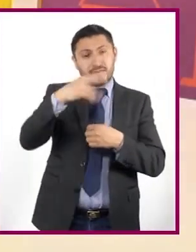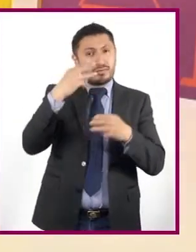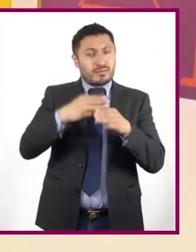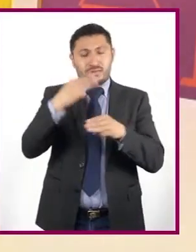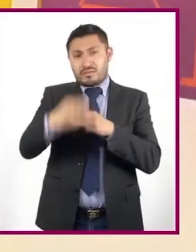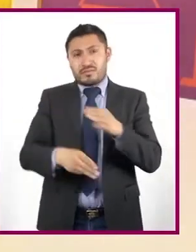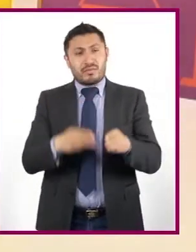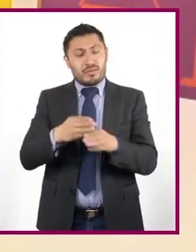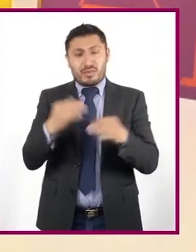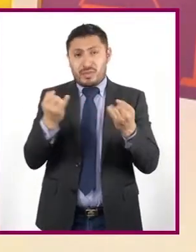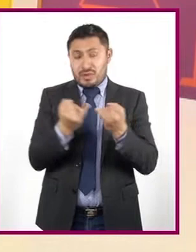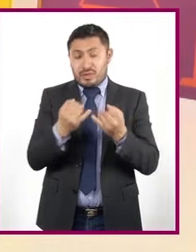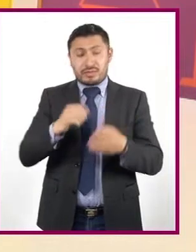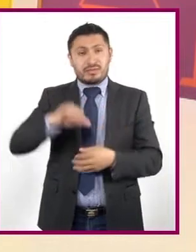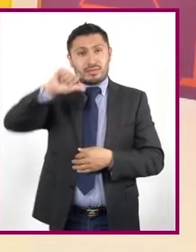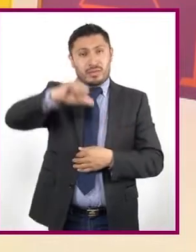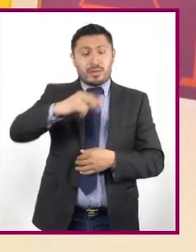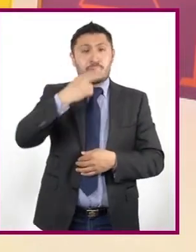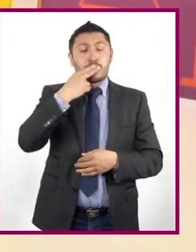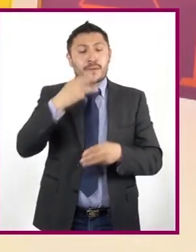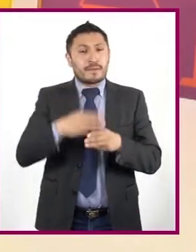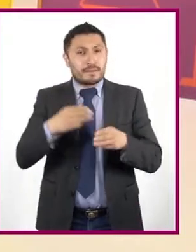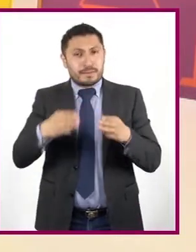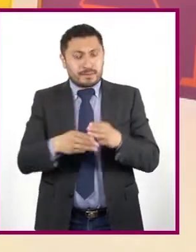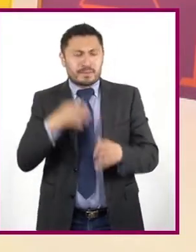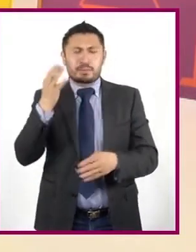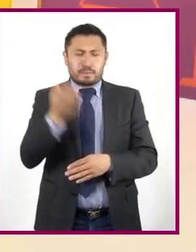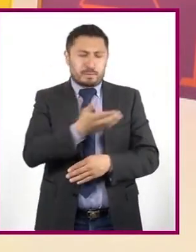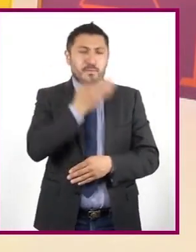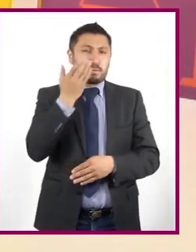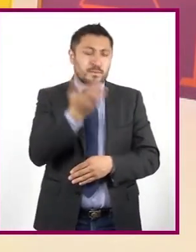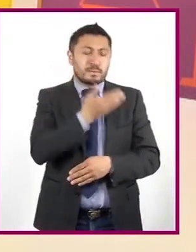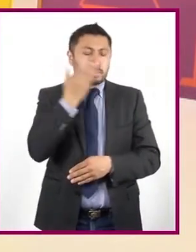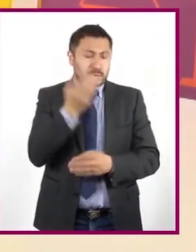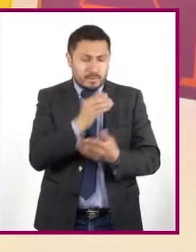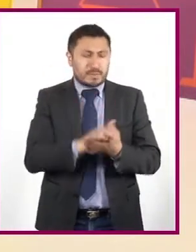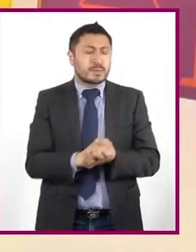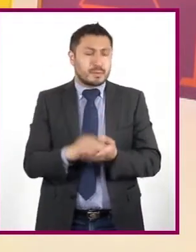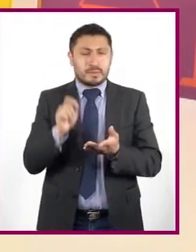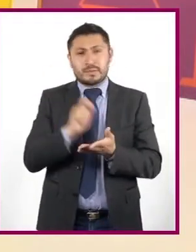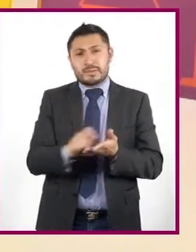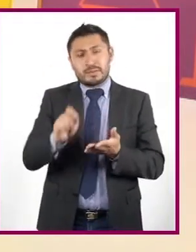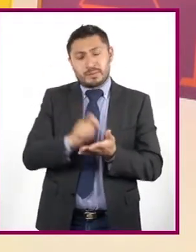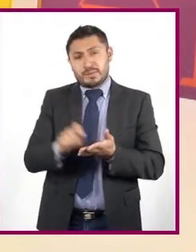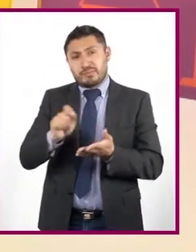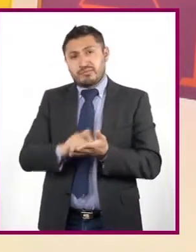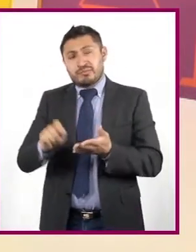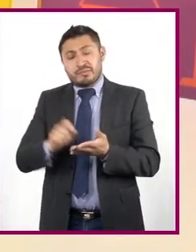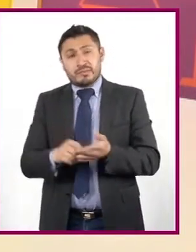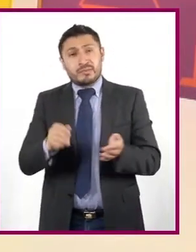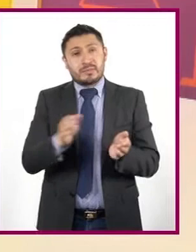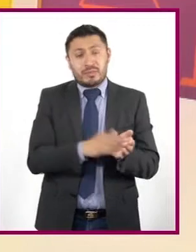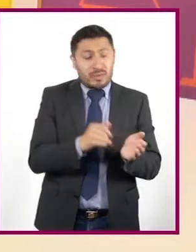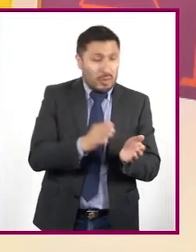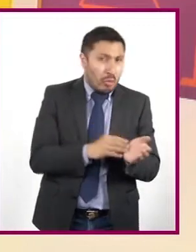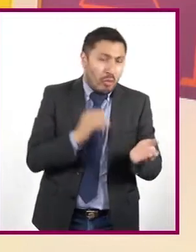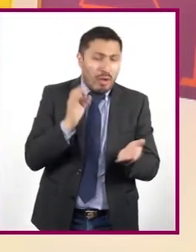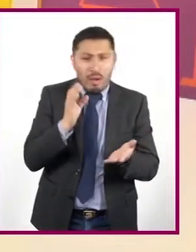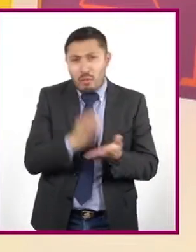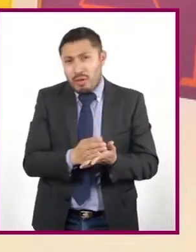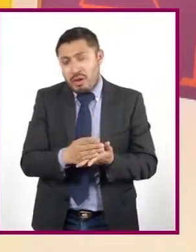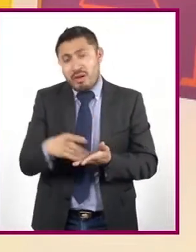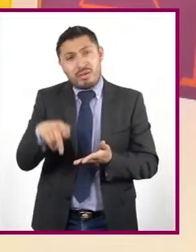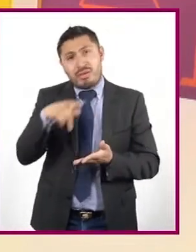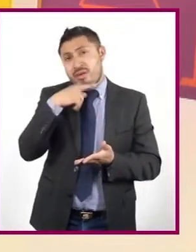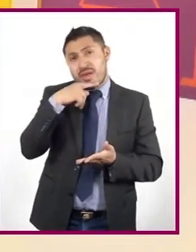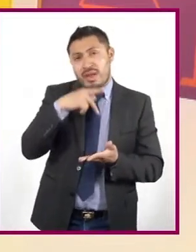Vamos a utilizar los materiales con los que acostumbran a tomar notas, hoja o cuaderno, lápiz o